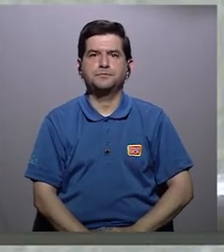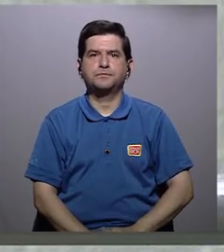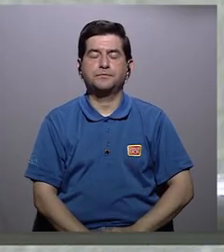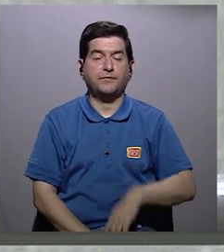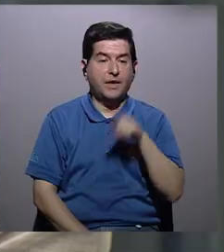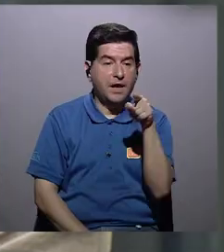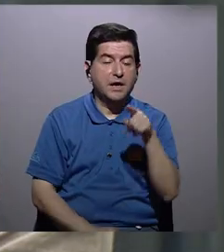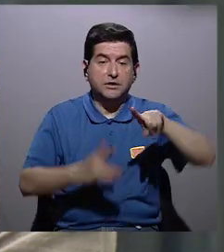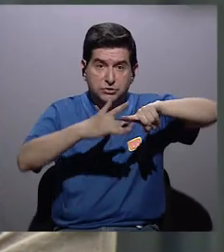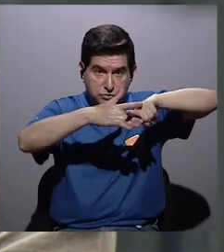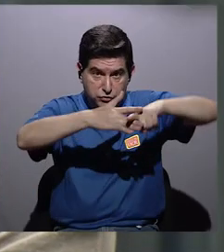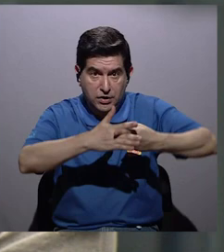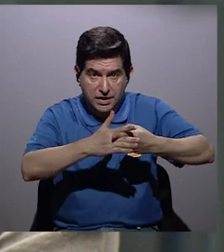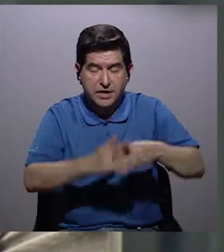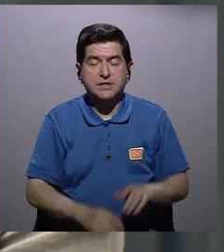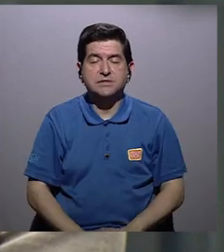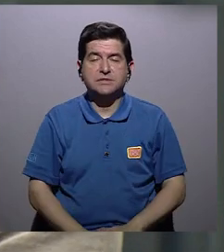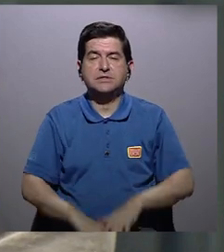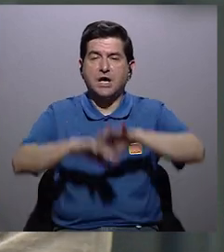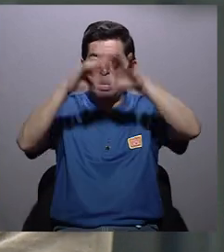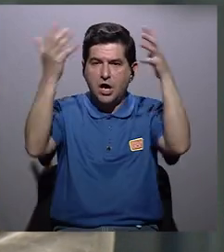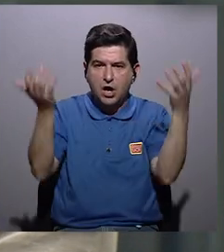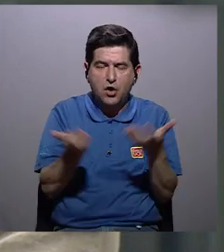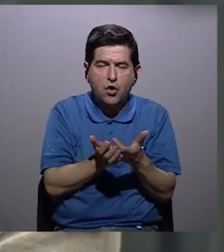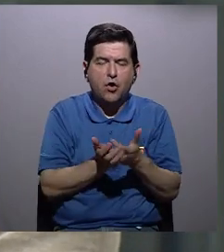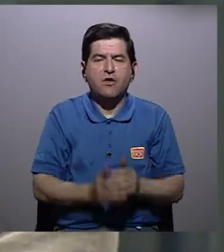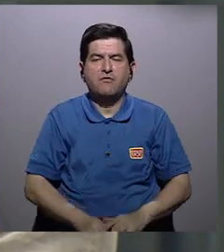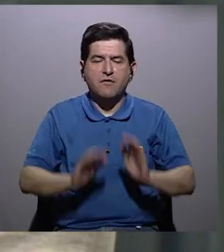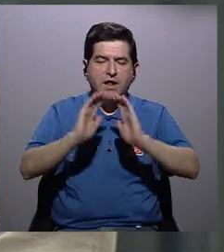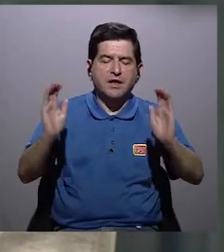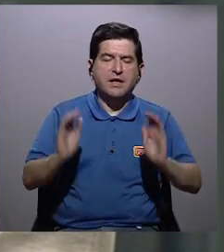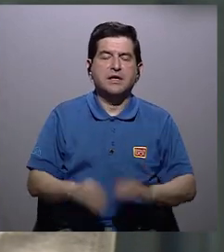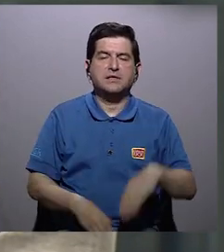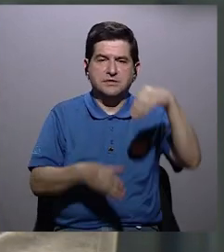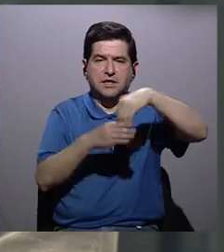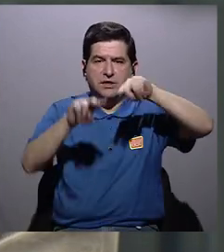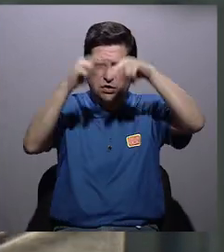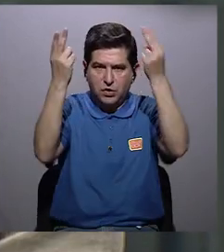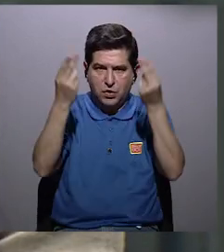Para esto inicia Global Kids Online, inicia en la Unión Europea,